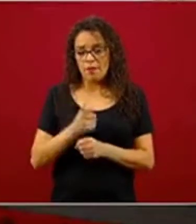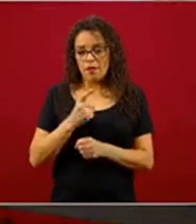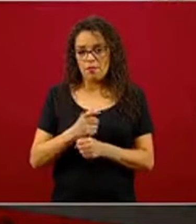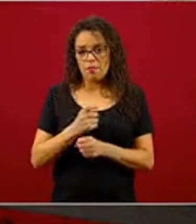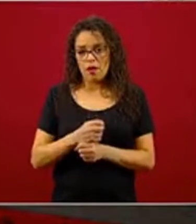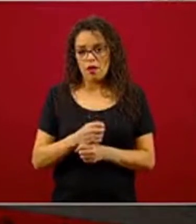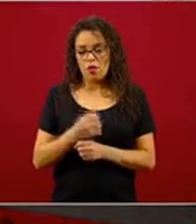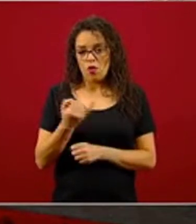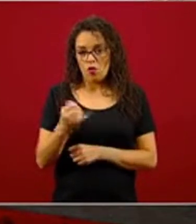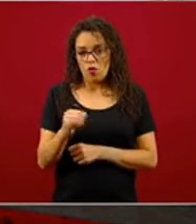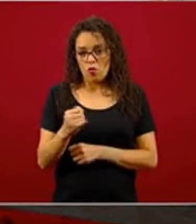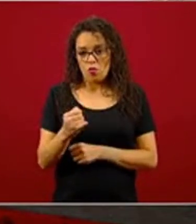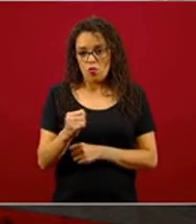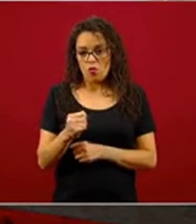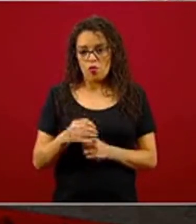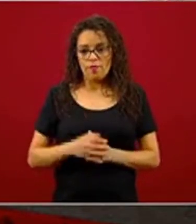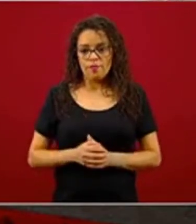sería